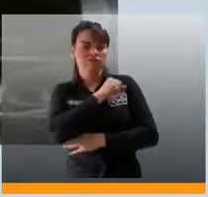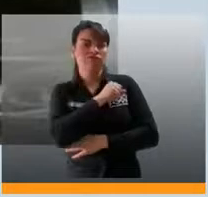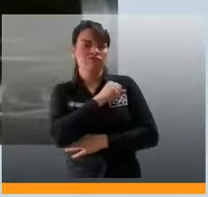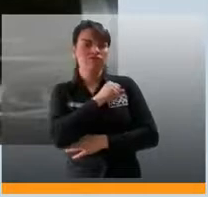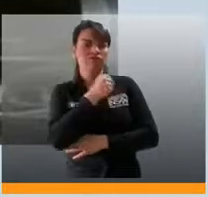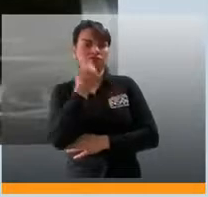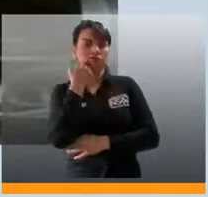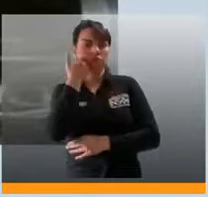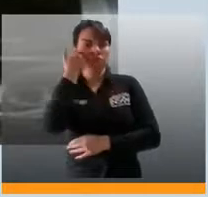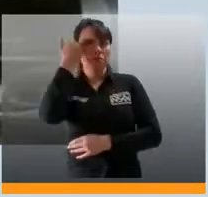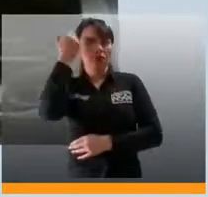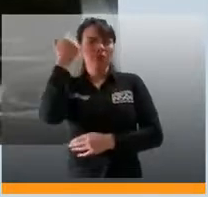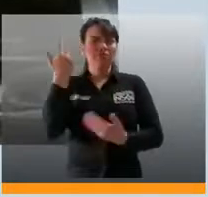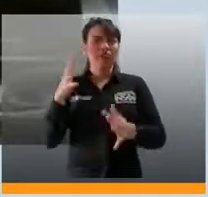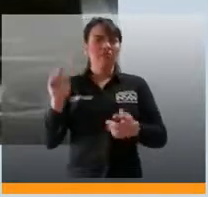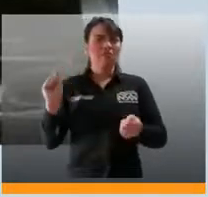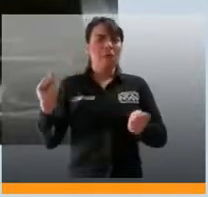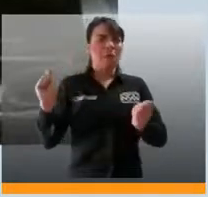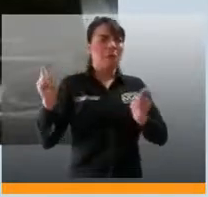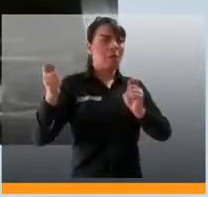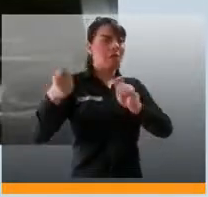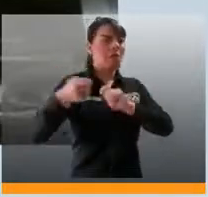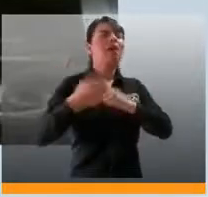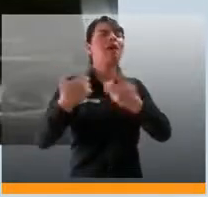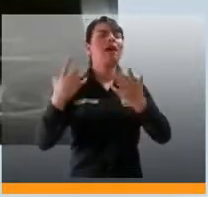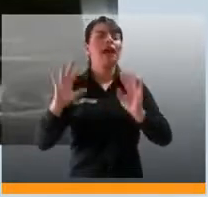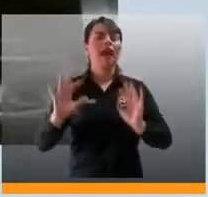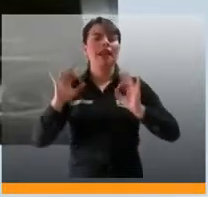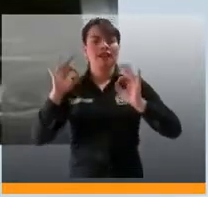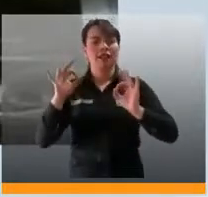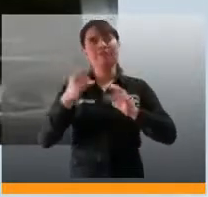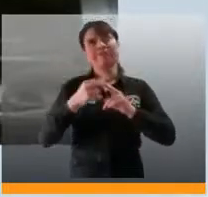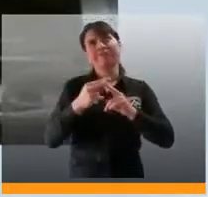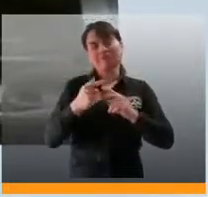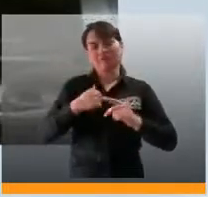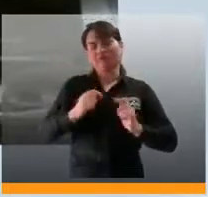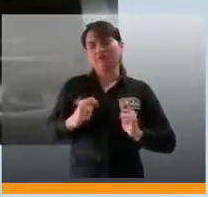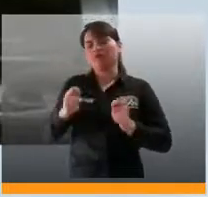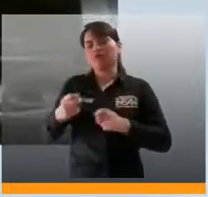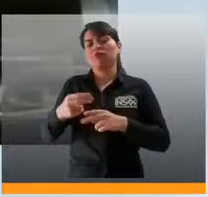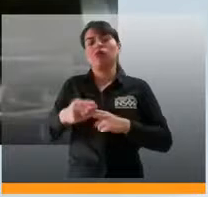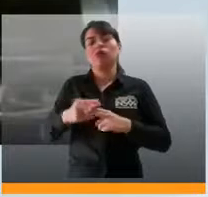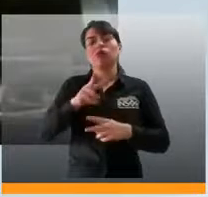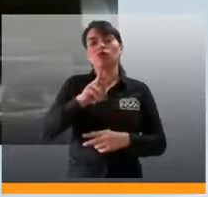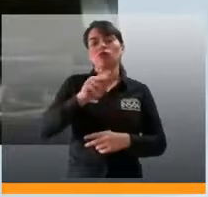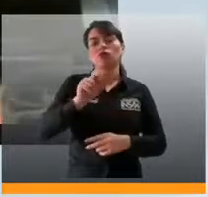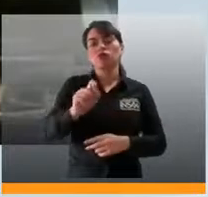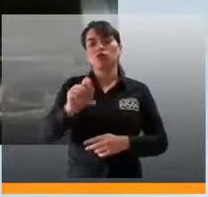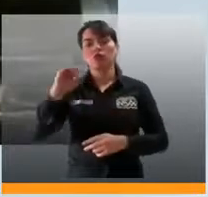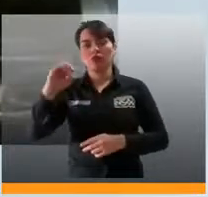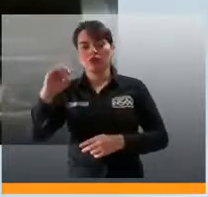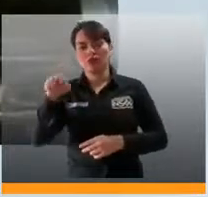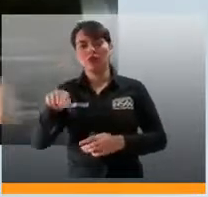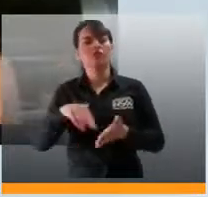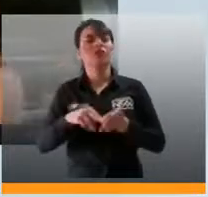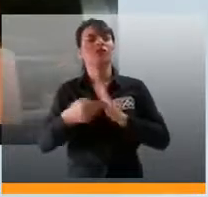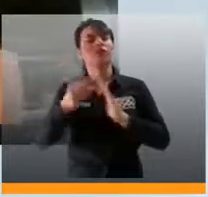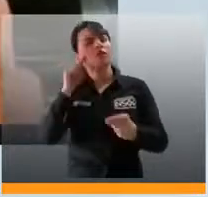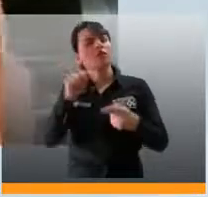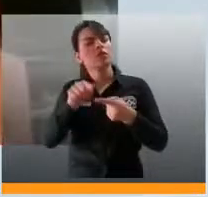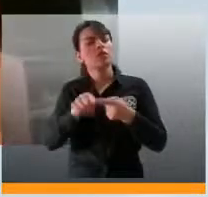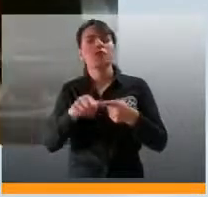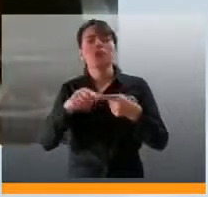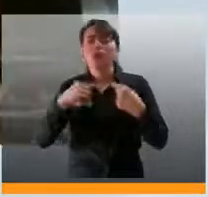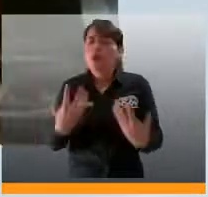unos modelos de aseguramiento de la calidad que yo llamaría 1.0, centrados en la enseñanza, centrados